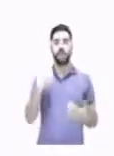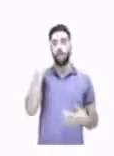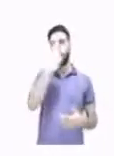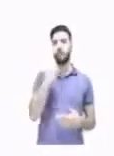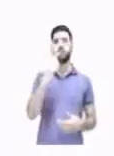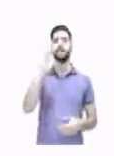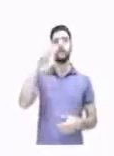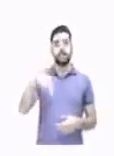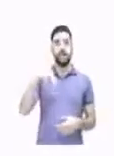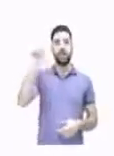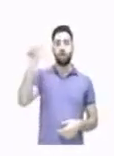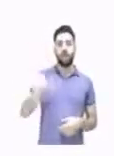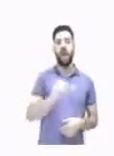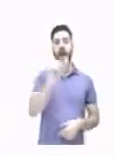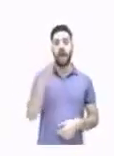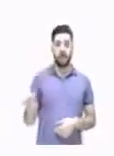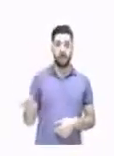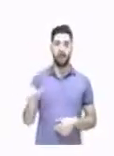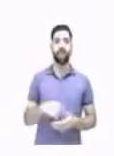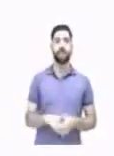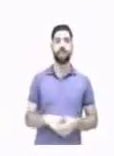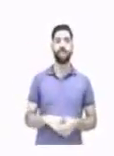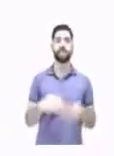dividido el seno de alfa.